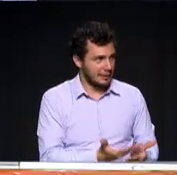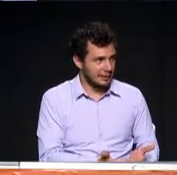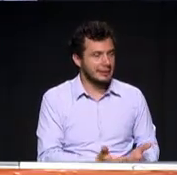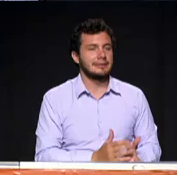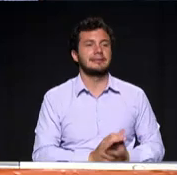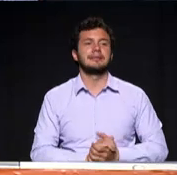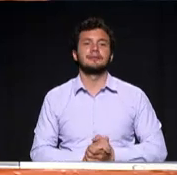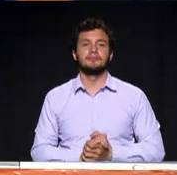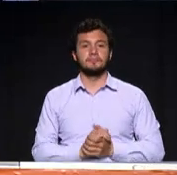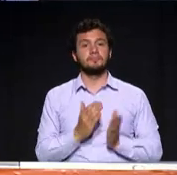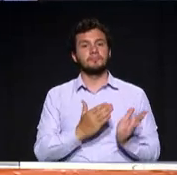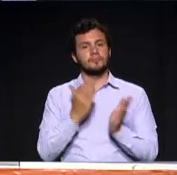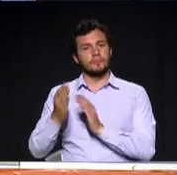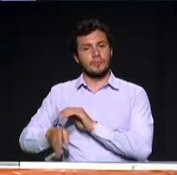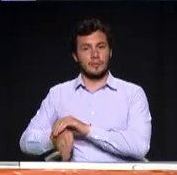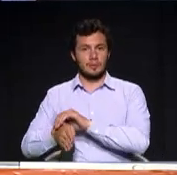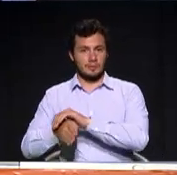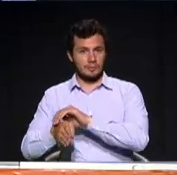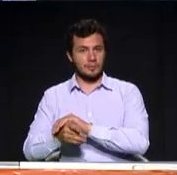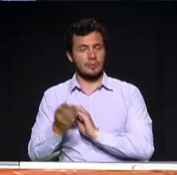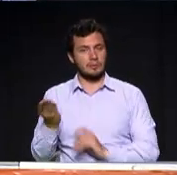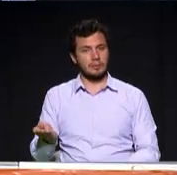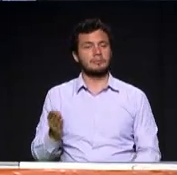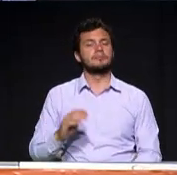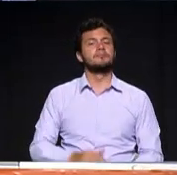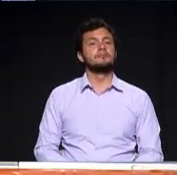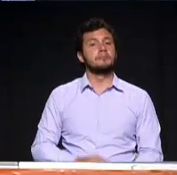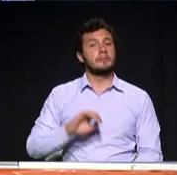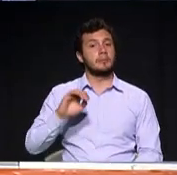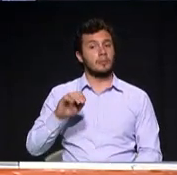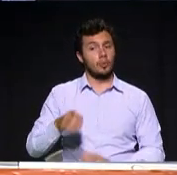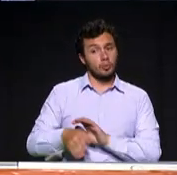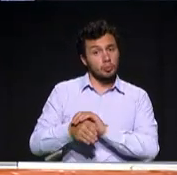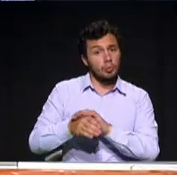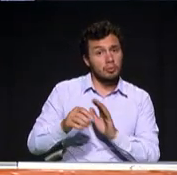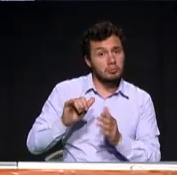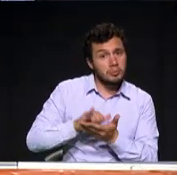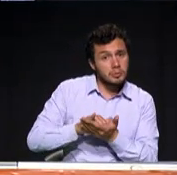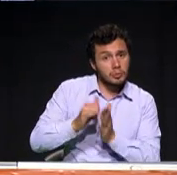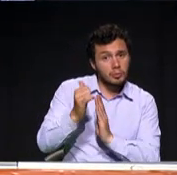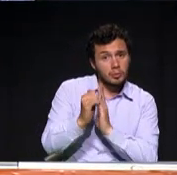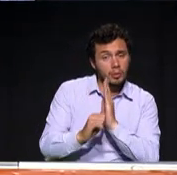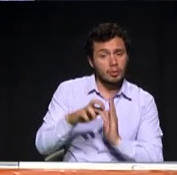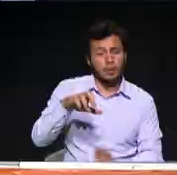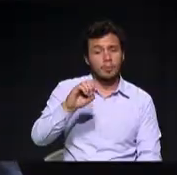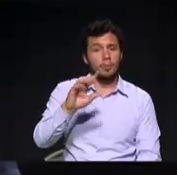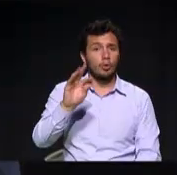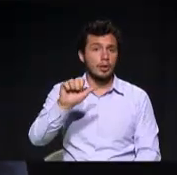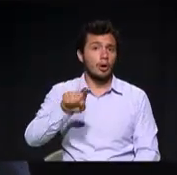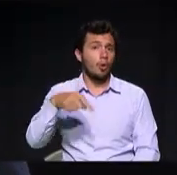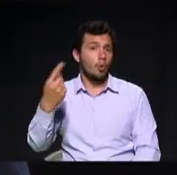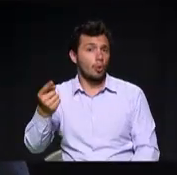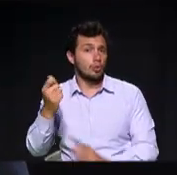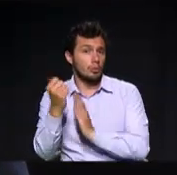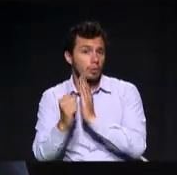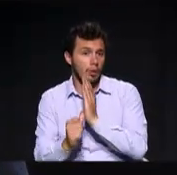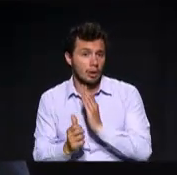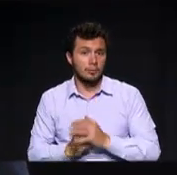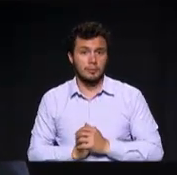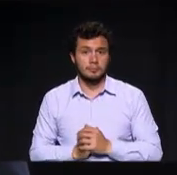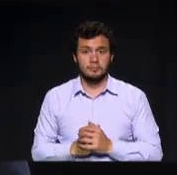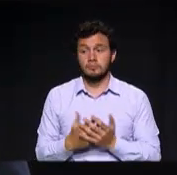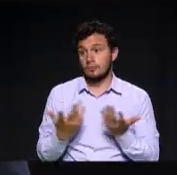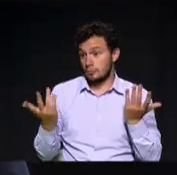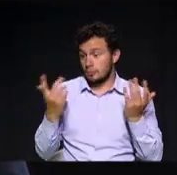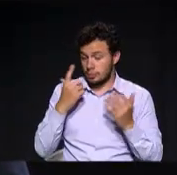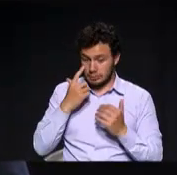con el candidato jairo herrán continuaría con el poeta o cree que se deben implementar otras medidas bueno por supuesto que hay que continuar con las cosas